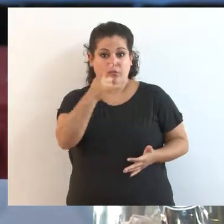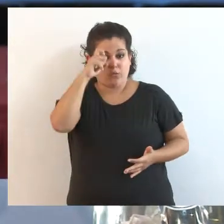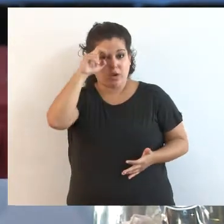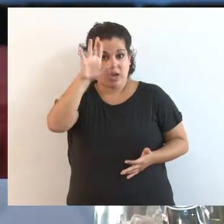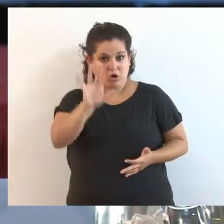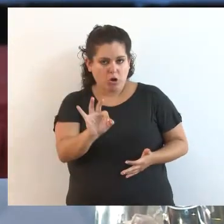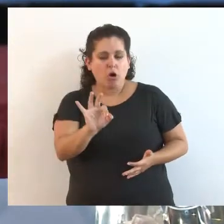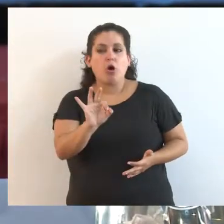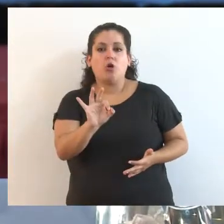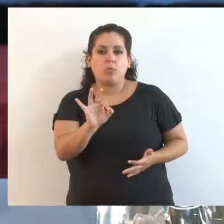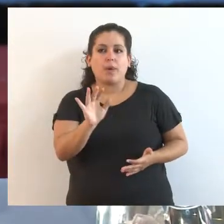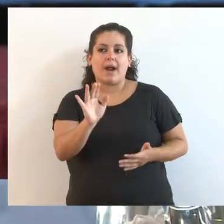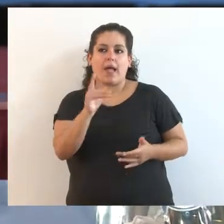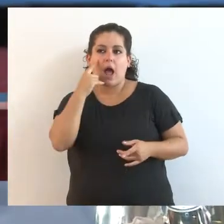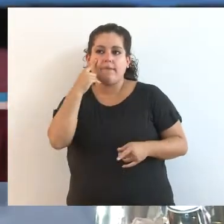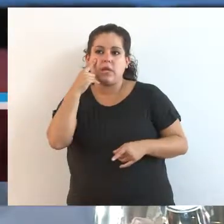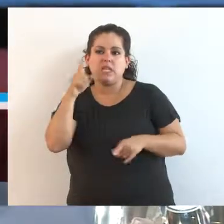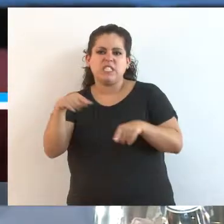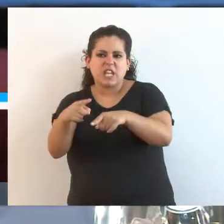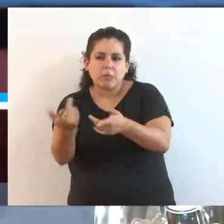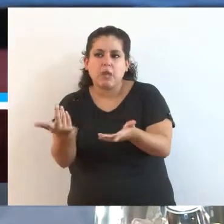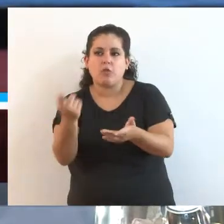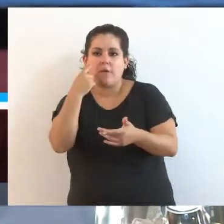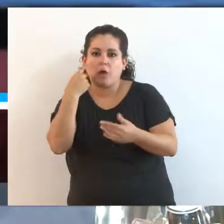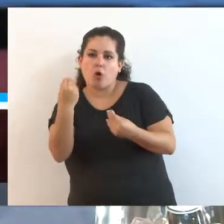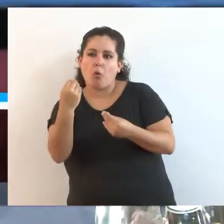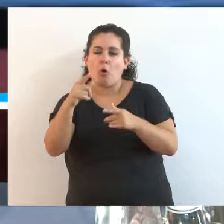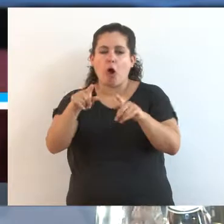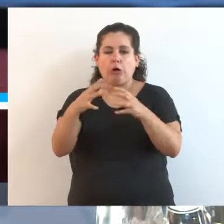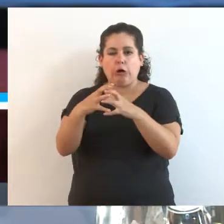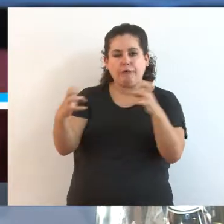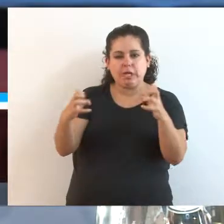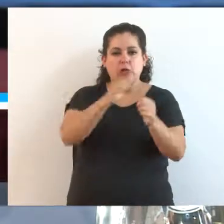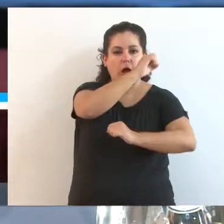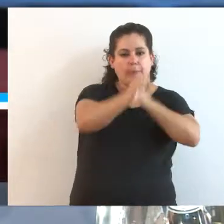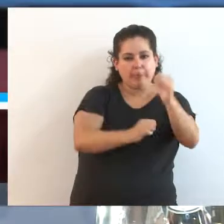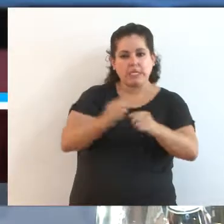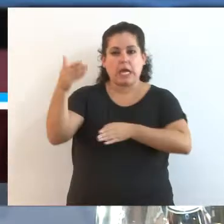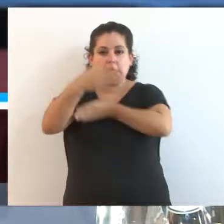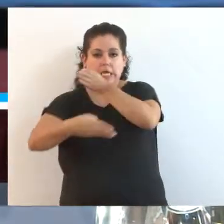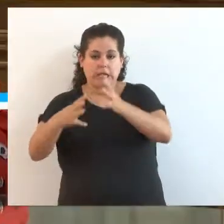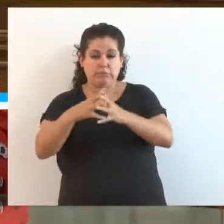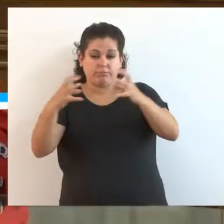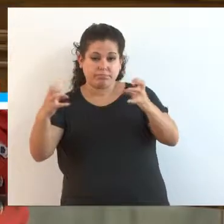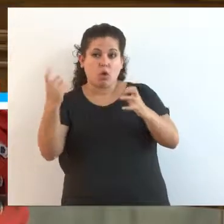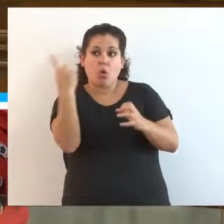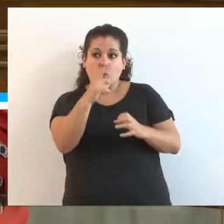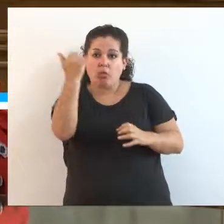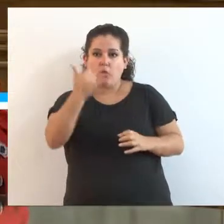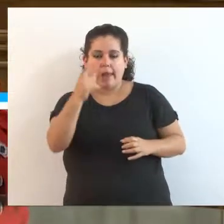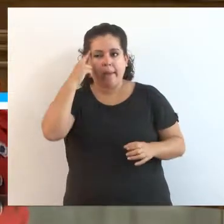el nuevo fuero fue pensado y todo el sistema de seguimiento de los conflictos entre clientes y empresas está seguido